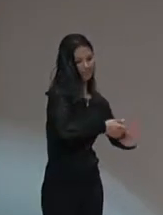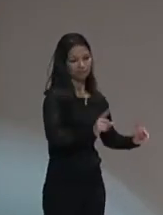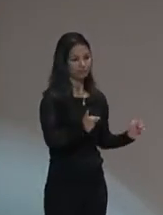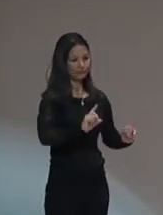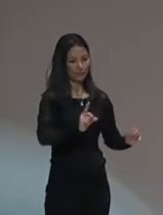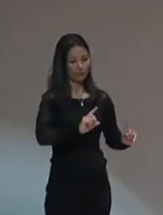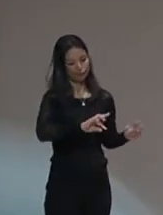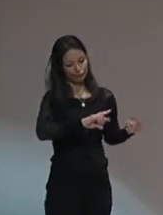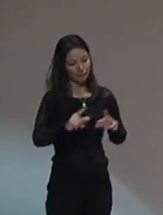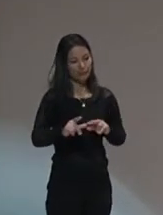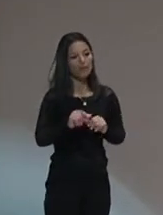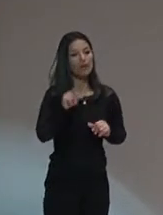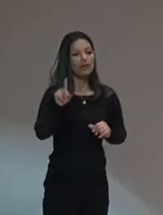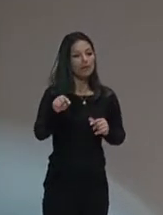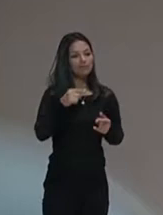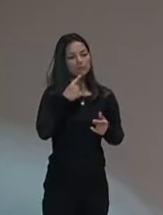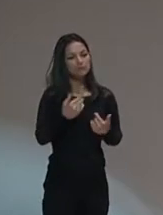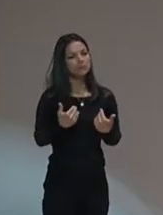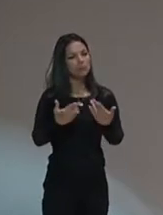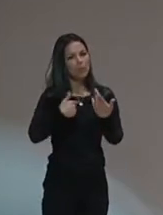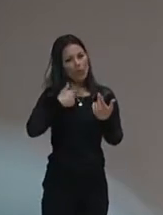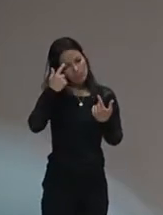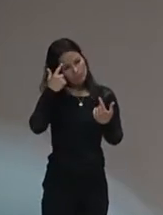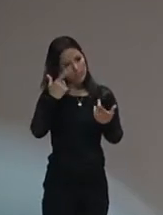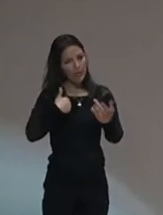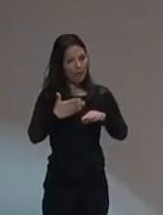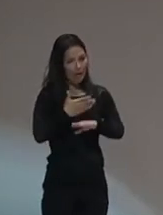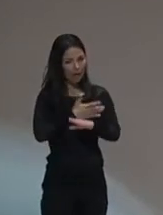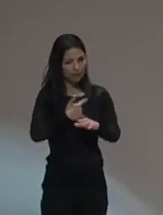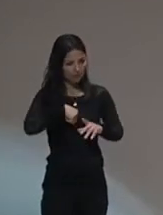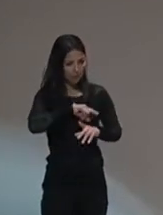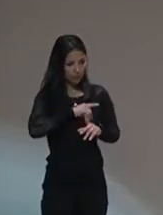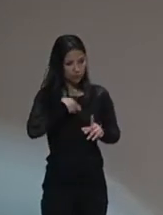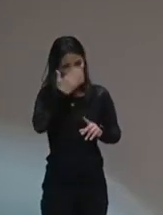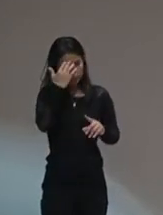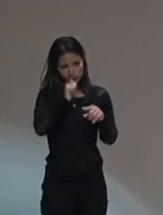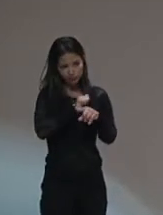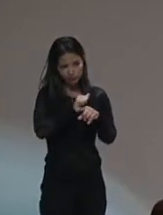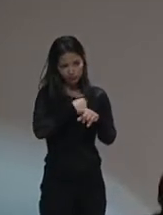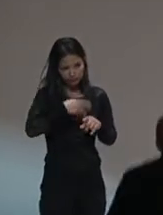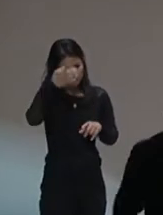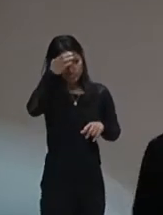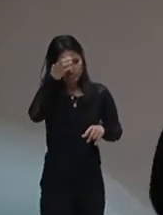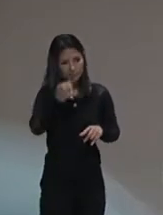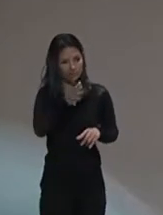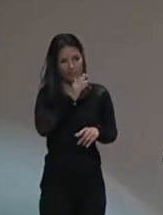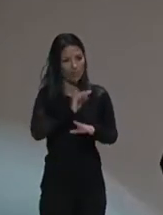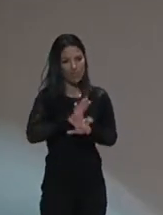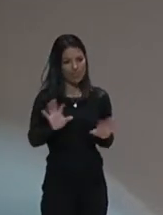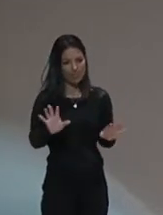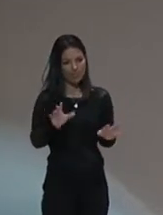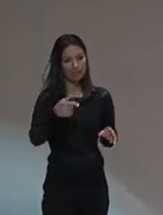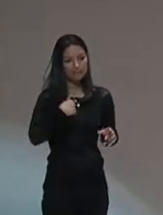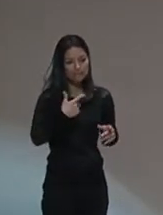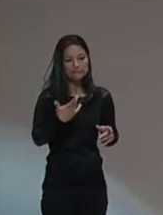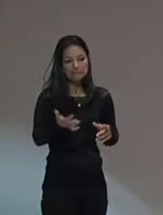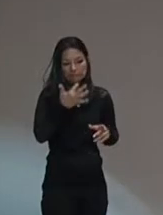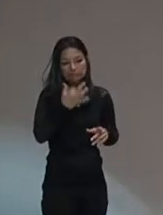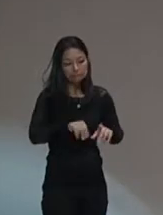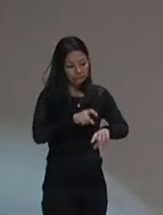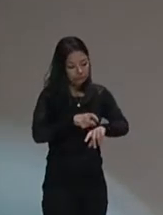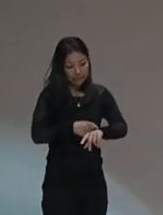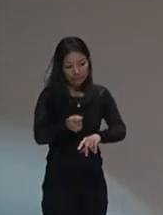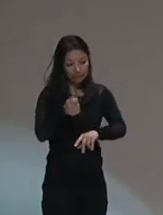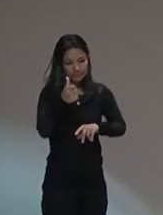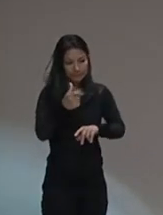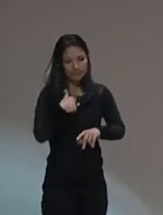ejercicio cualitativamente distinto para el cual no estamos preparados. En el curso de poco tiempo hemos pasado de,